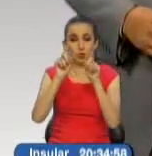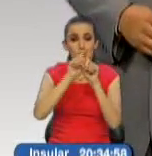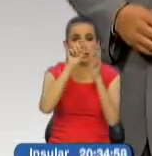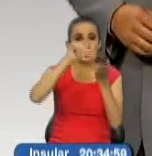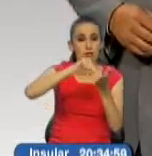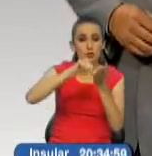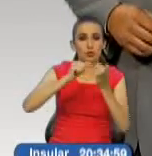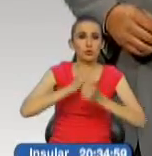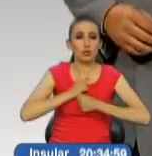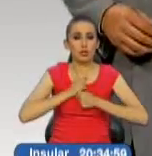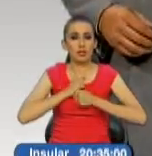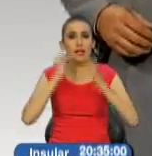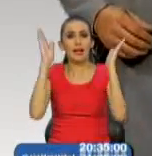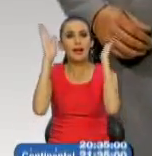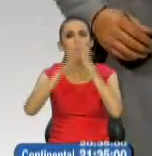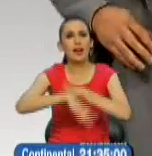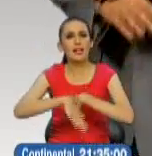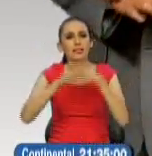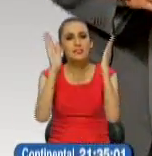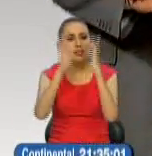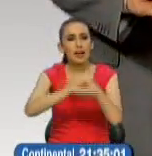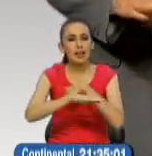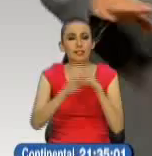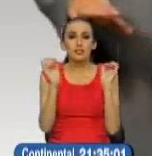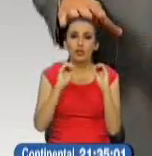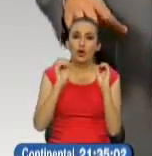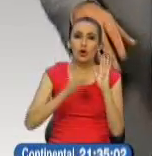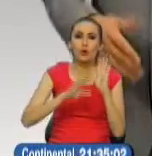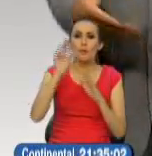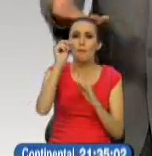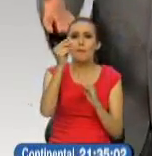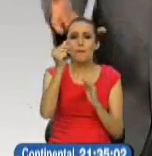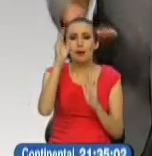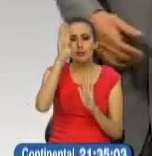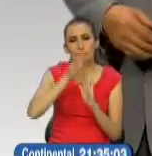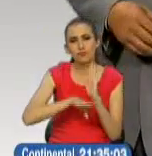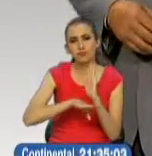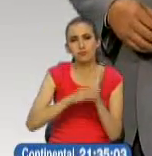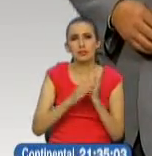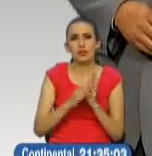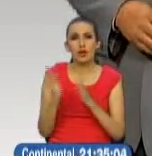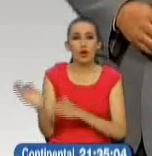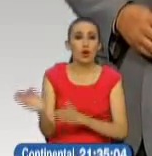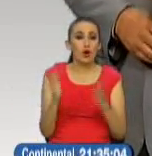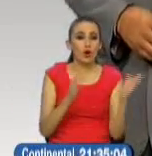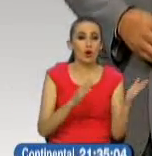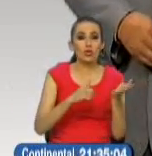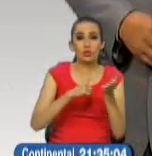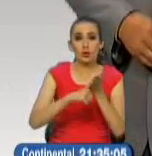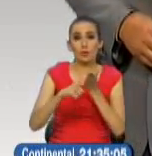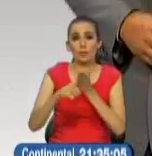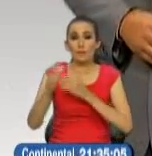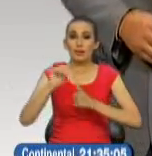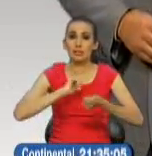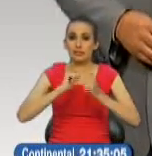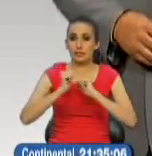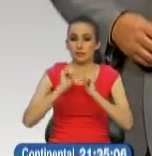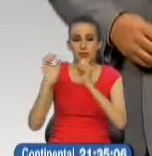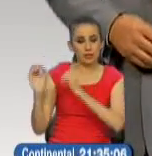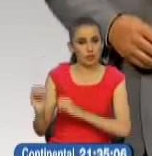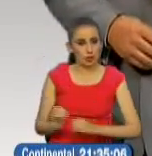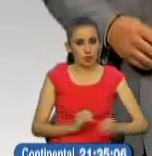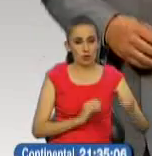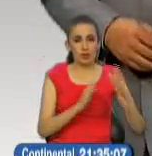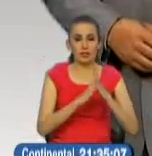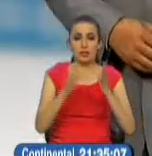cursos generalmente gratuitos o con precios muy bajos. De otro lado, el Ministerio de Deporte generalmente organiza